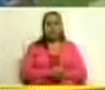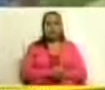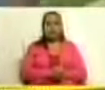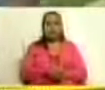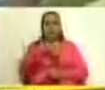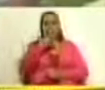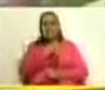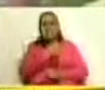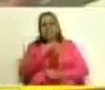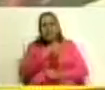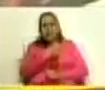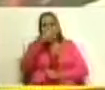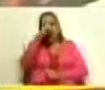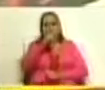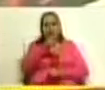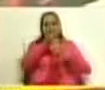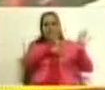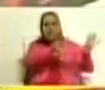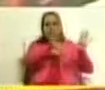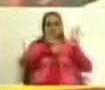Diciembre 88,